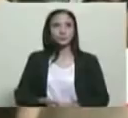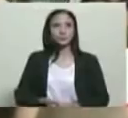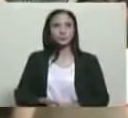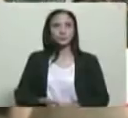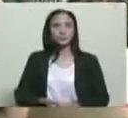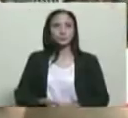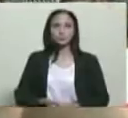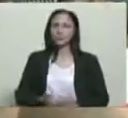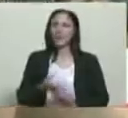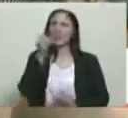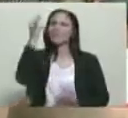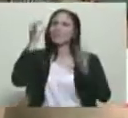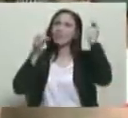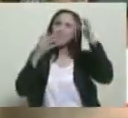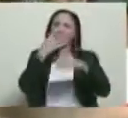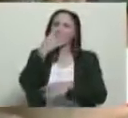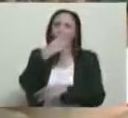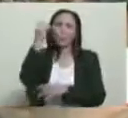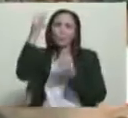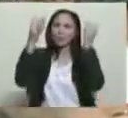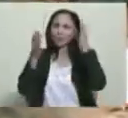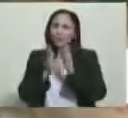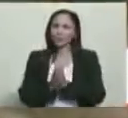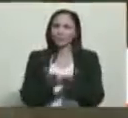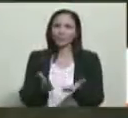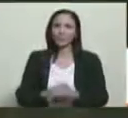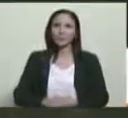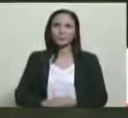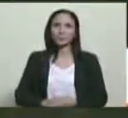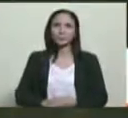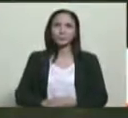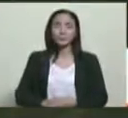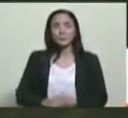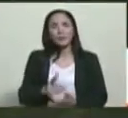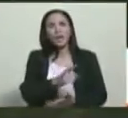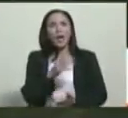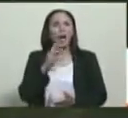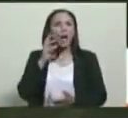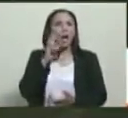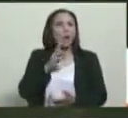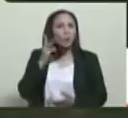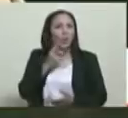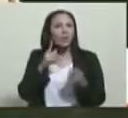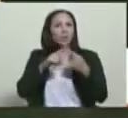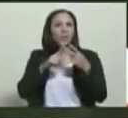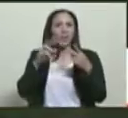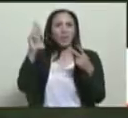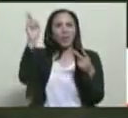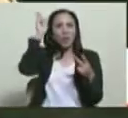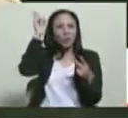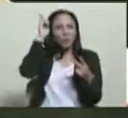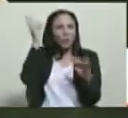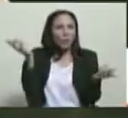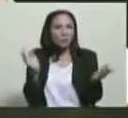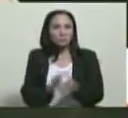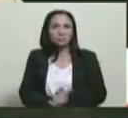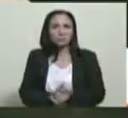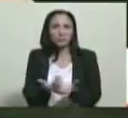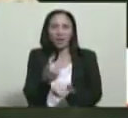¿Quién inventa esas consignas? No quiere whisky, no quiere ron. ¿Y quién les está ofreciendo whisky